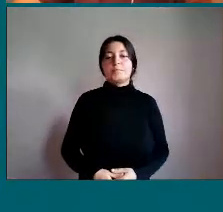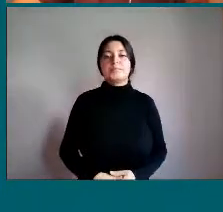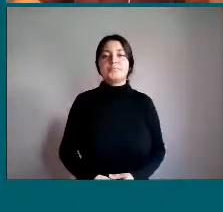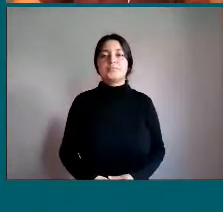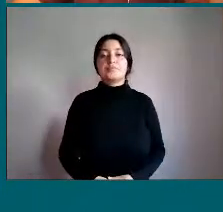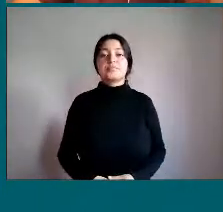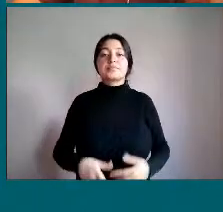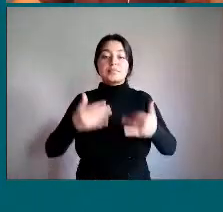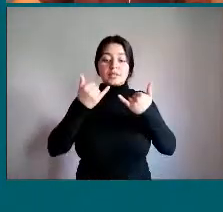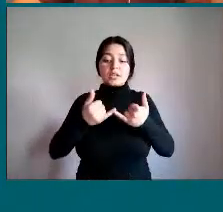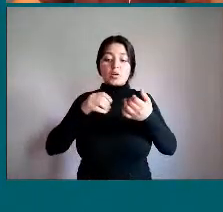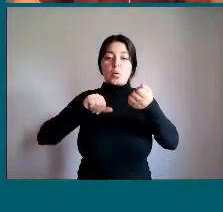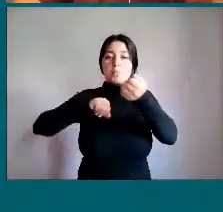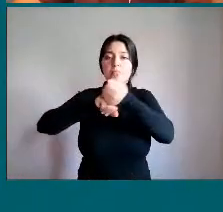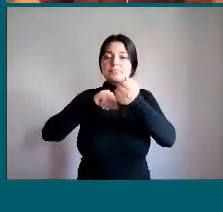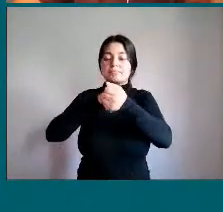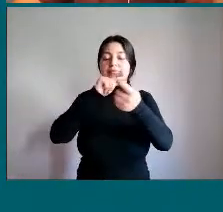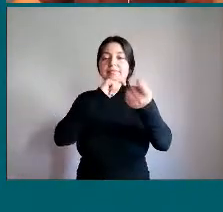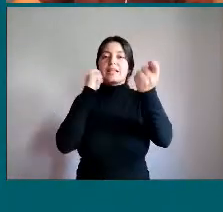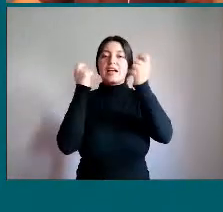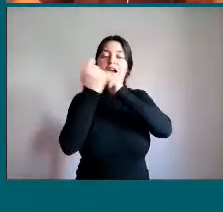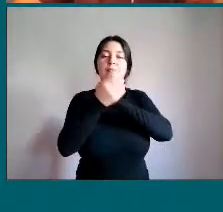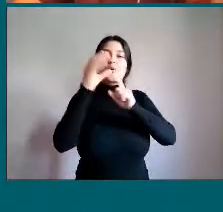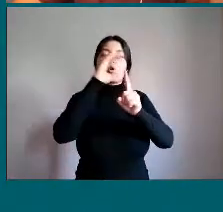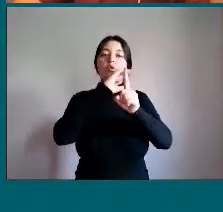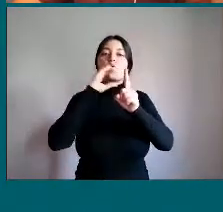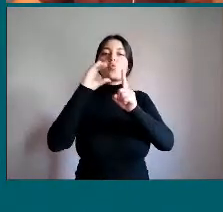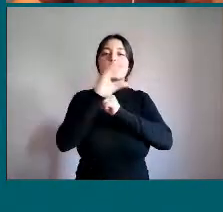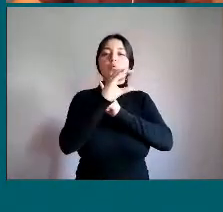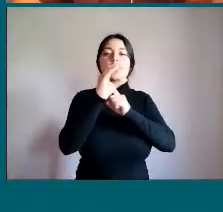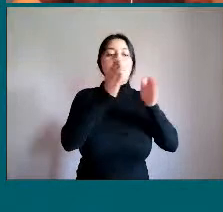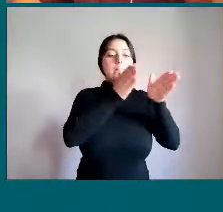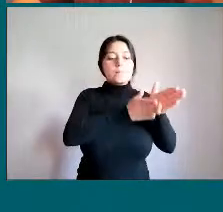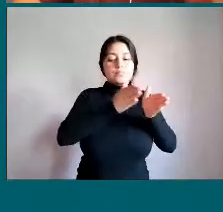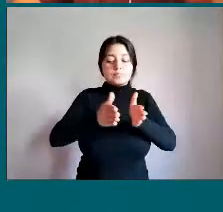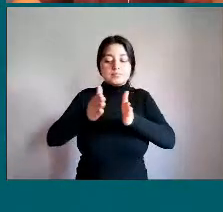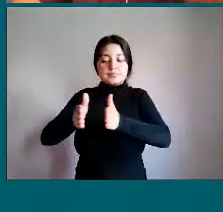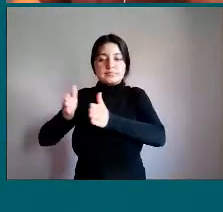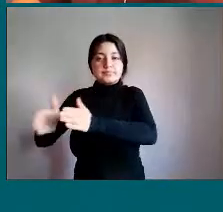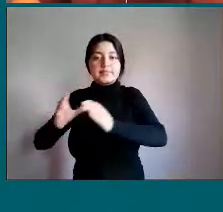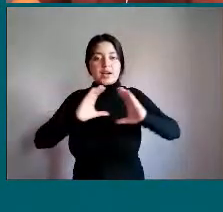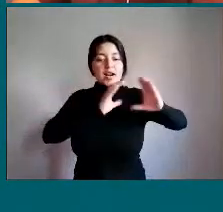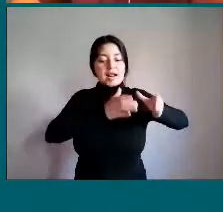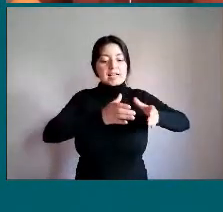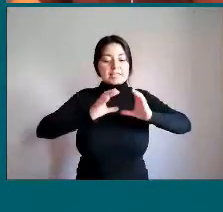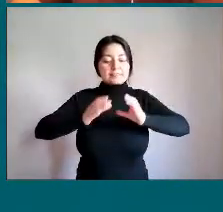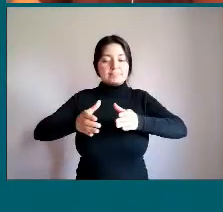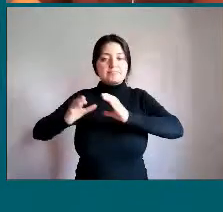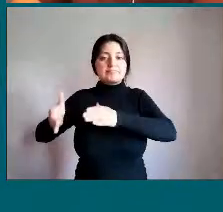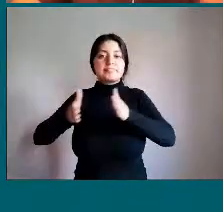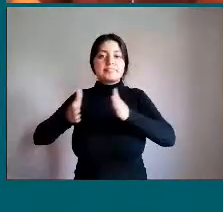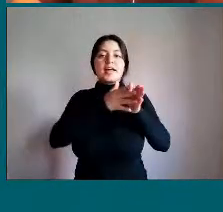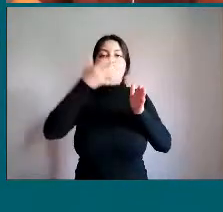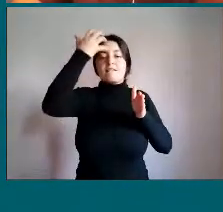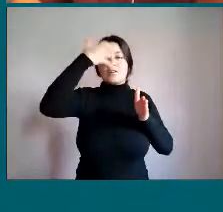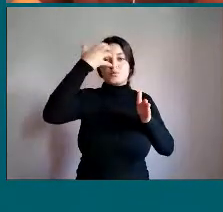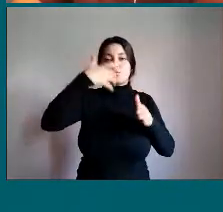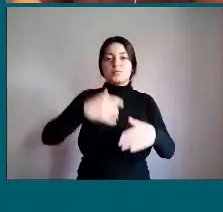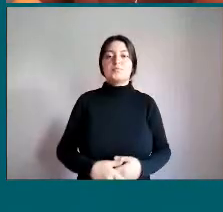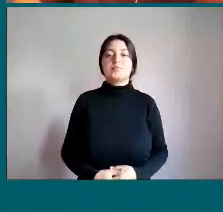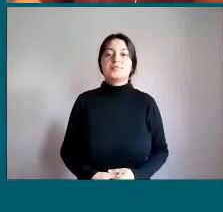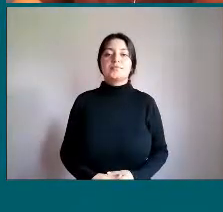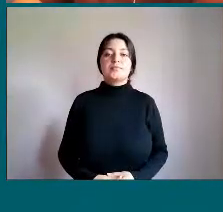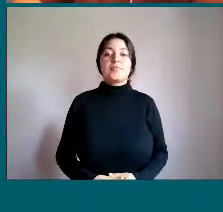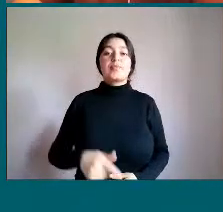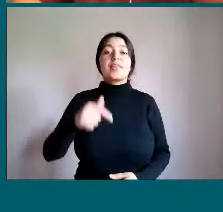a un cambio de cultura. Evaluar es todo el proceso, es durante todo momento, ¿de acuerdo? Y a partir de aquí, el